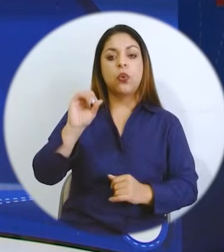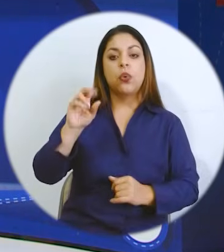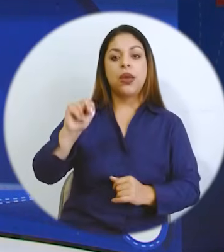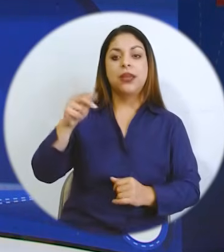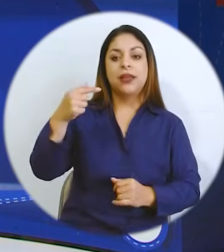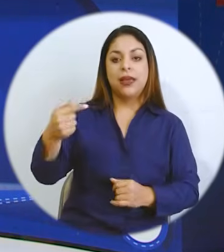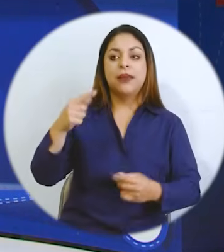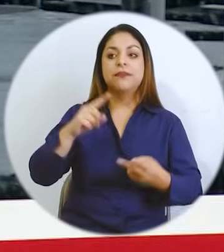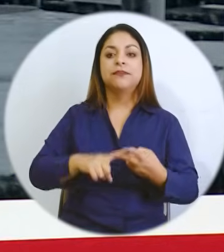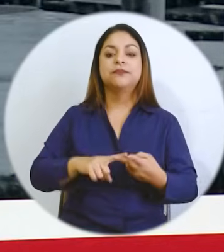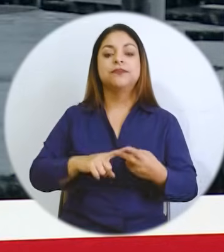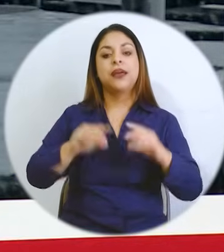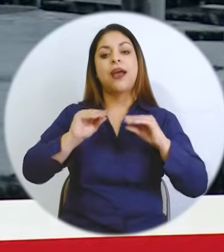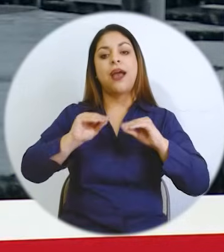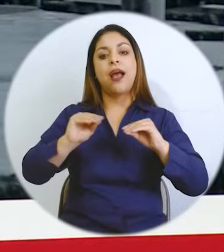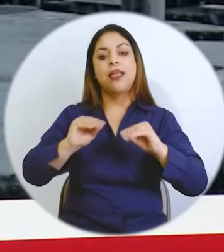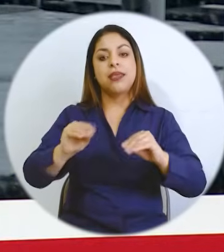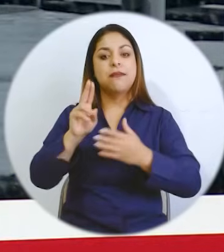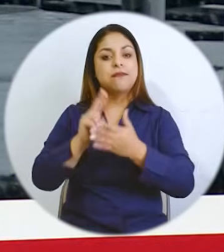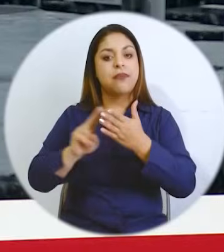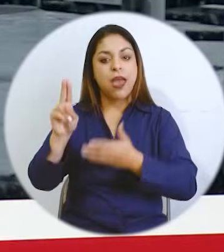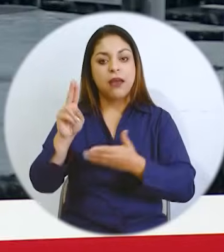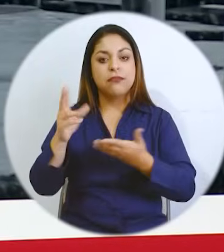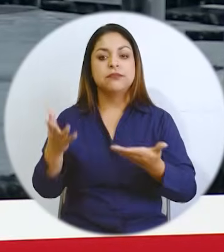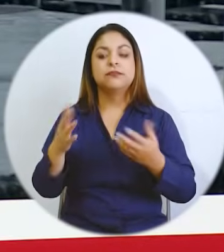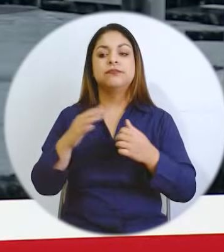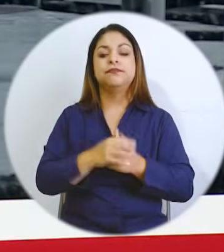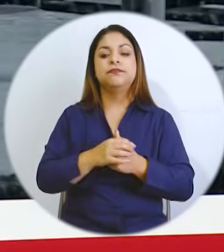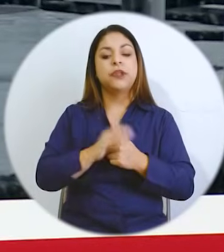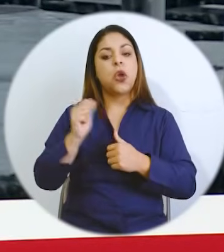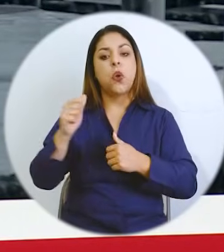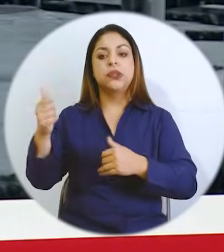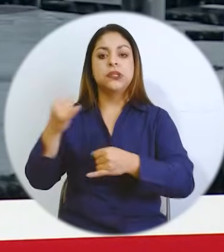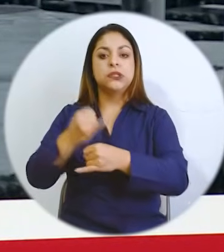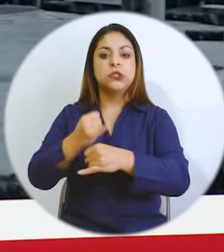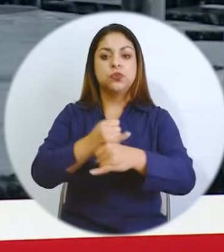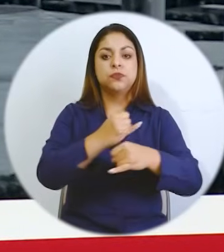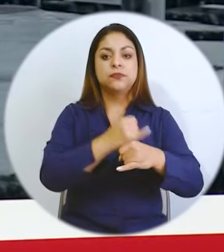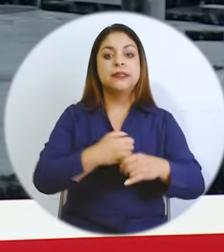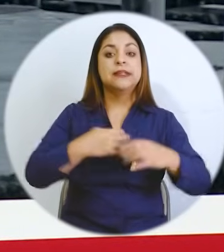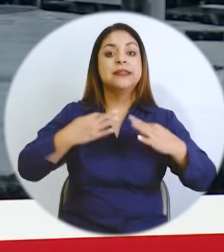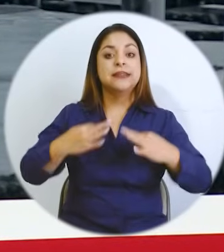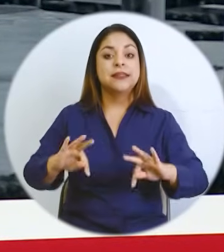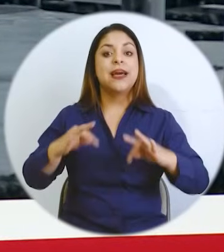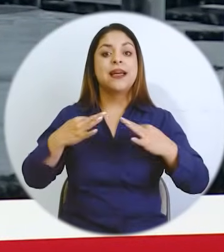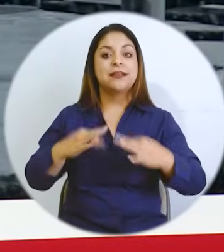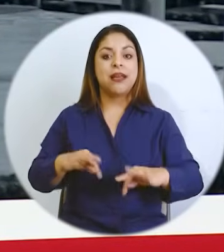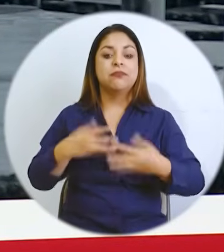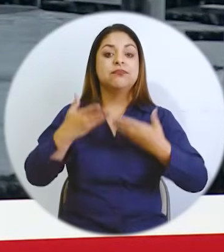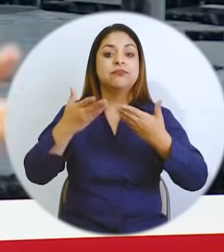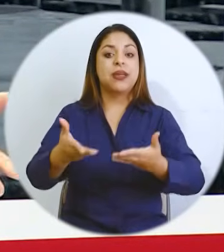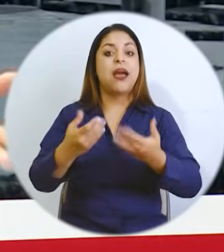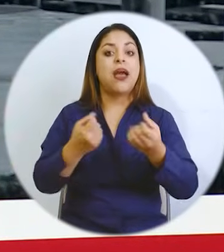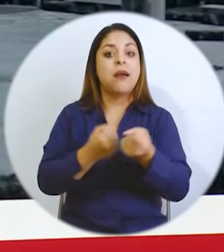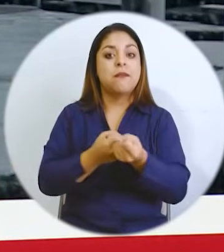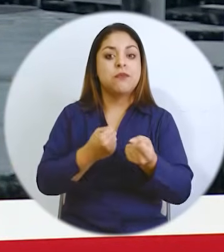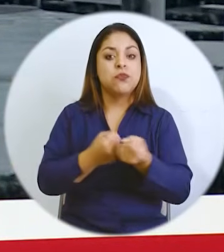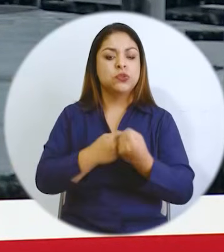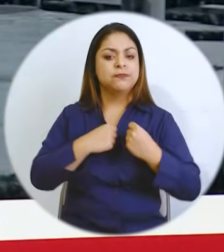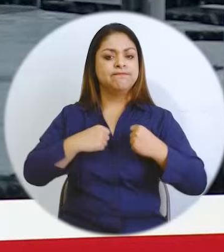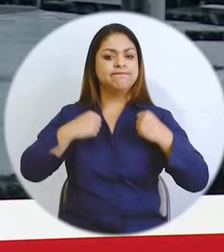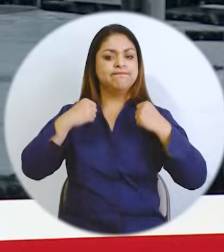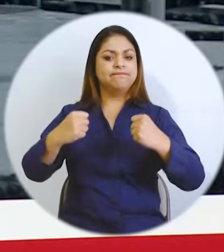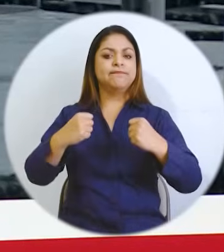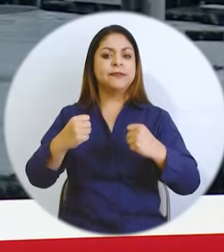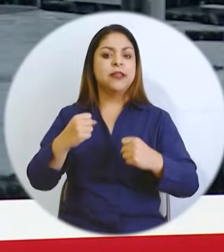las ONGs, la academia, las otras instituciones. Tratamos de brindar cierto